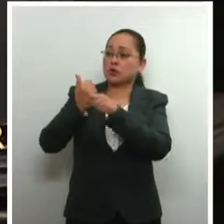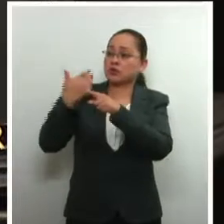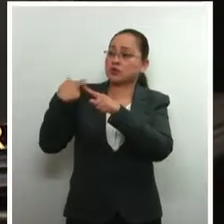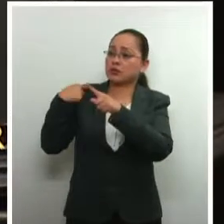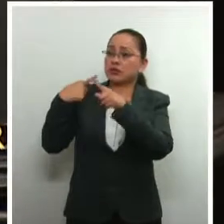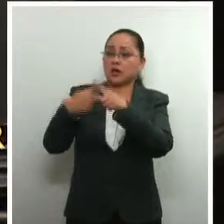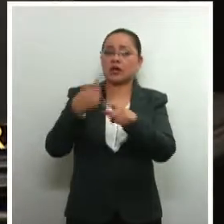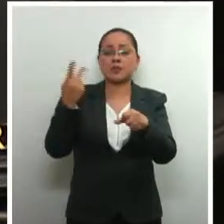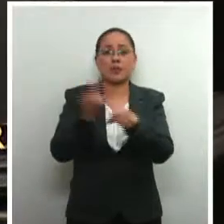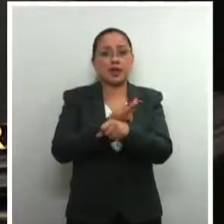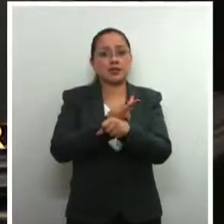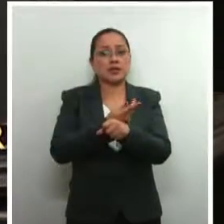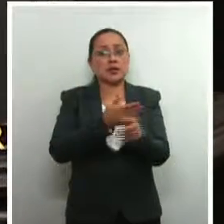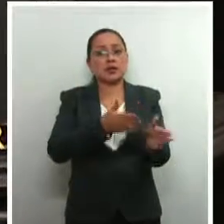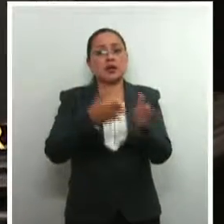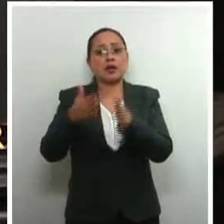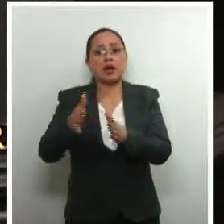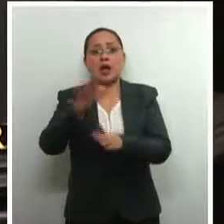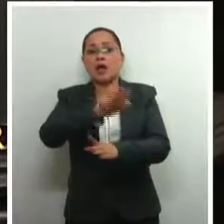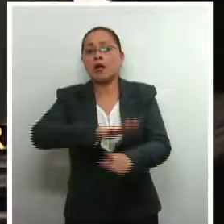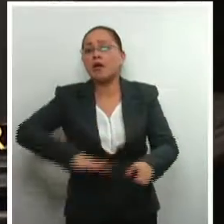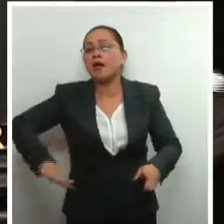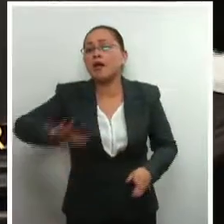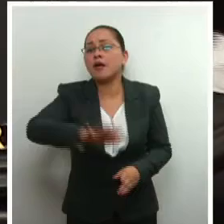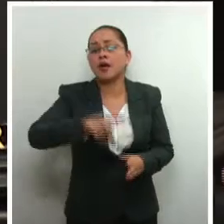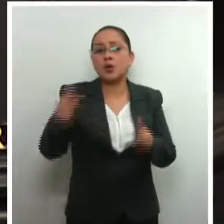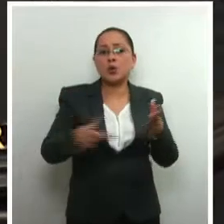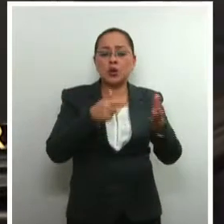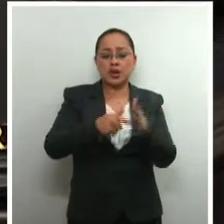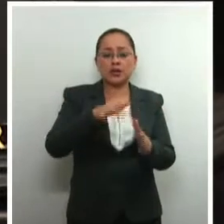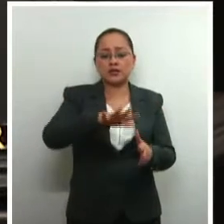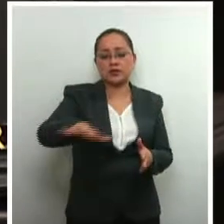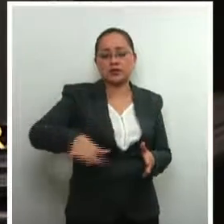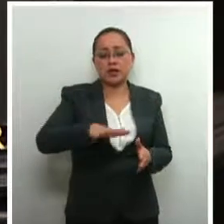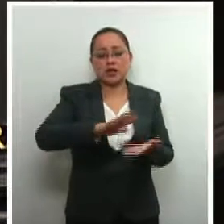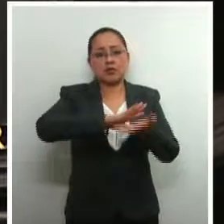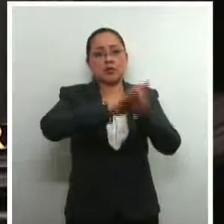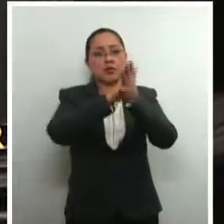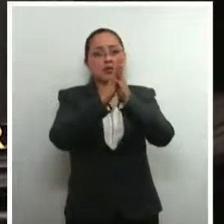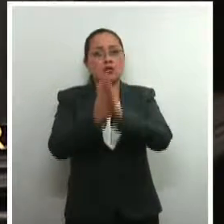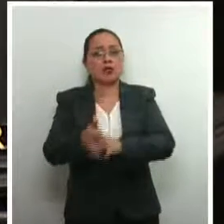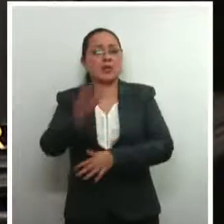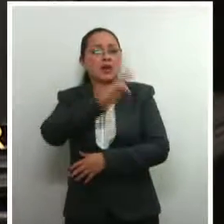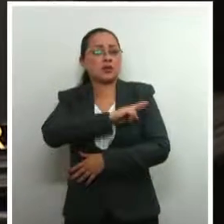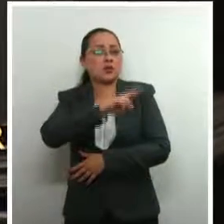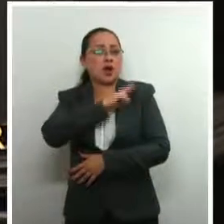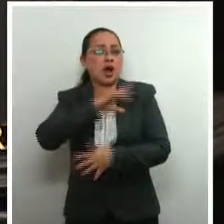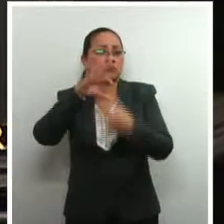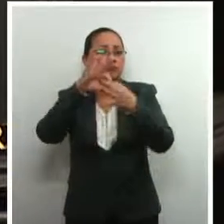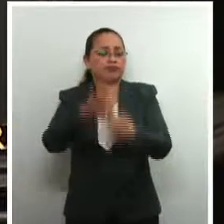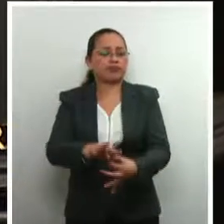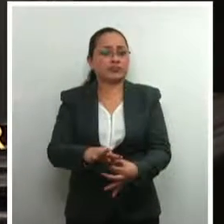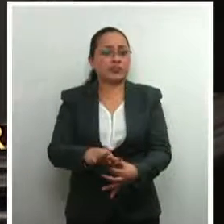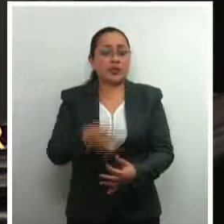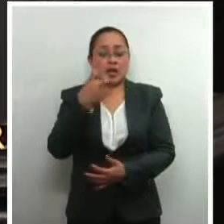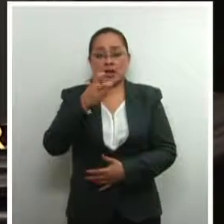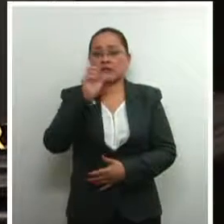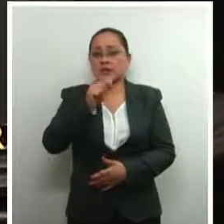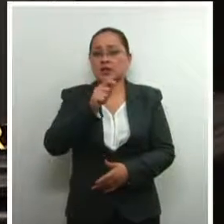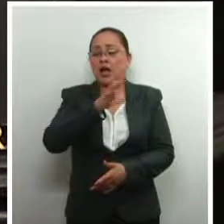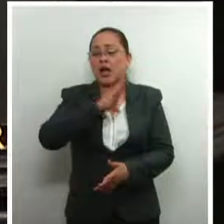que los espacios públicos tienden a privatizarse de alguna manera. Esto es, tienden